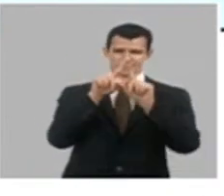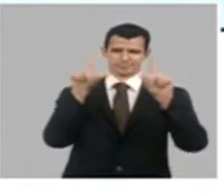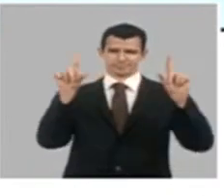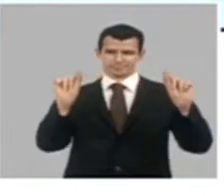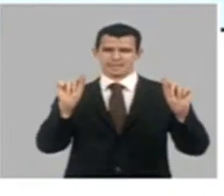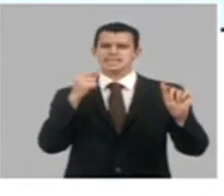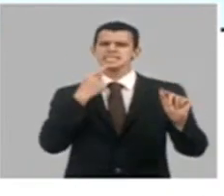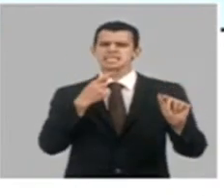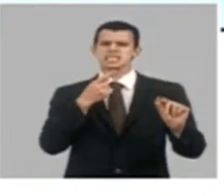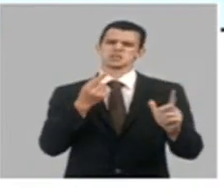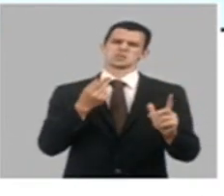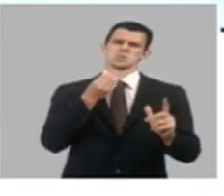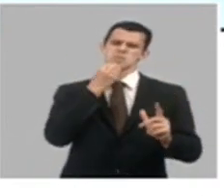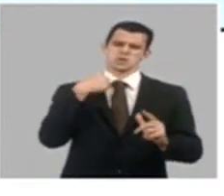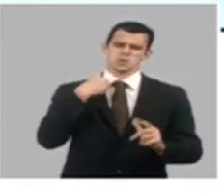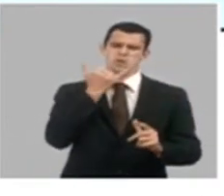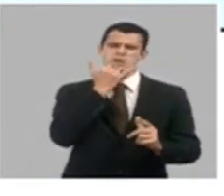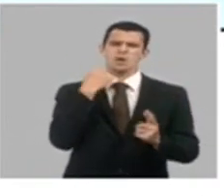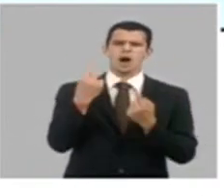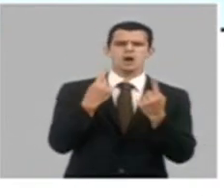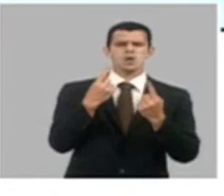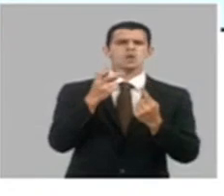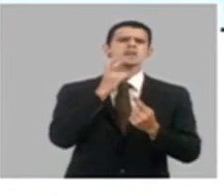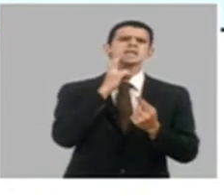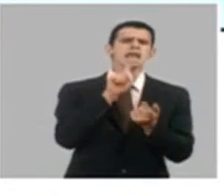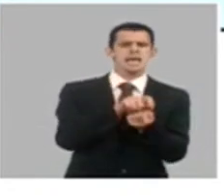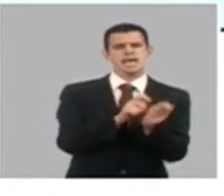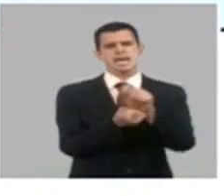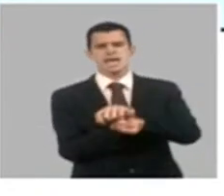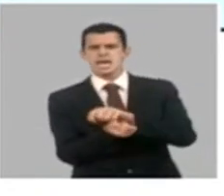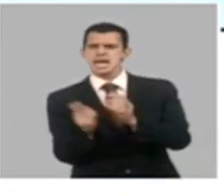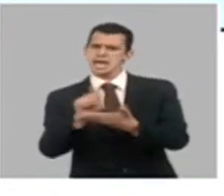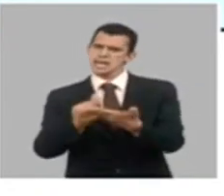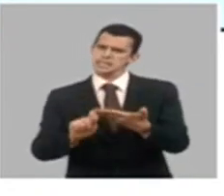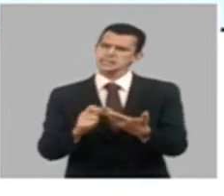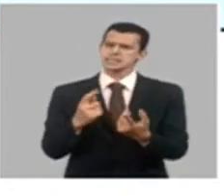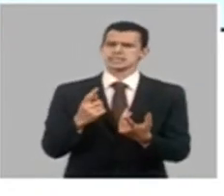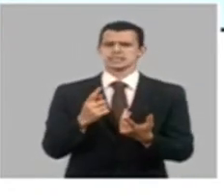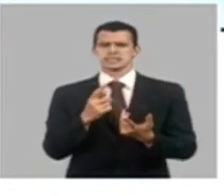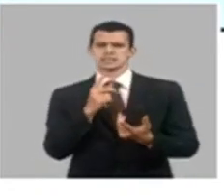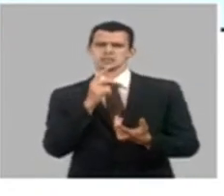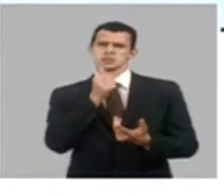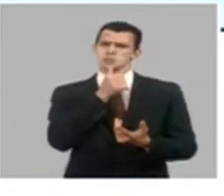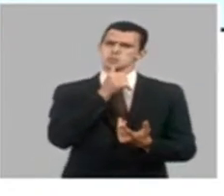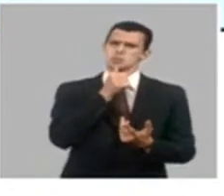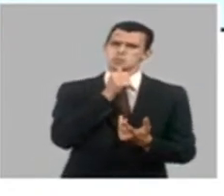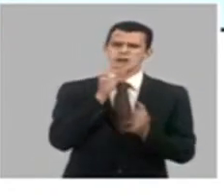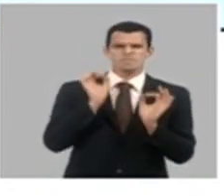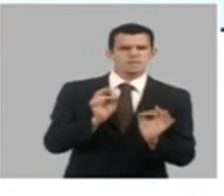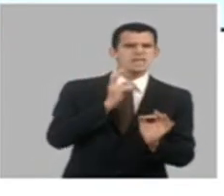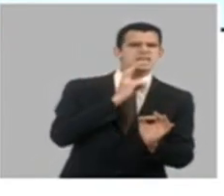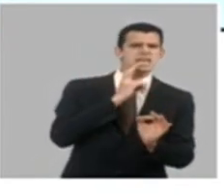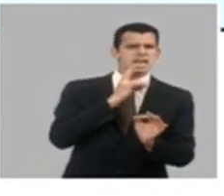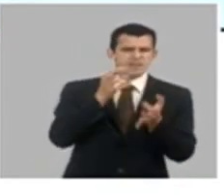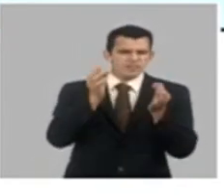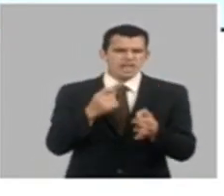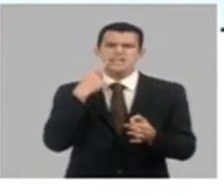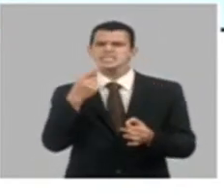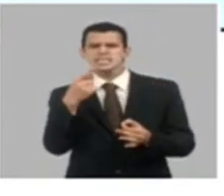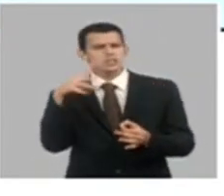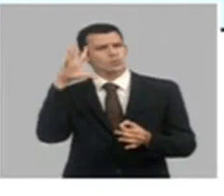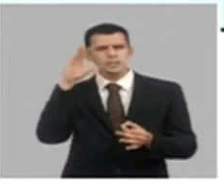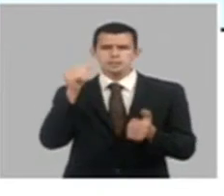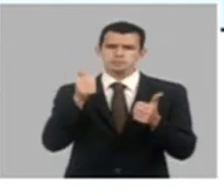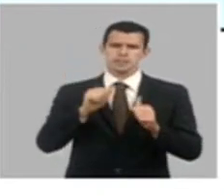al español y llamé a margarita alarcón una amiga que es una gran traductora kalugin gran inglés